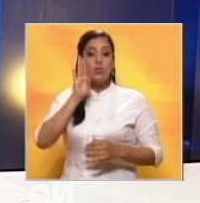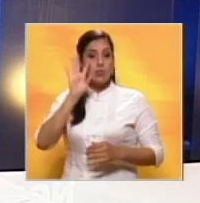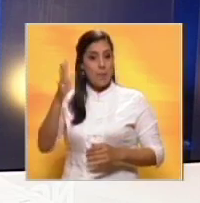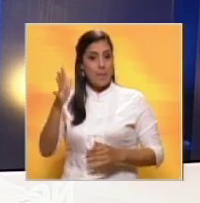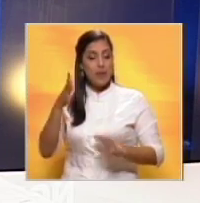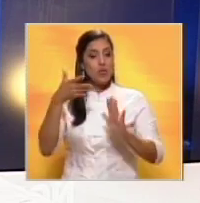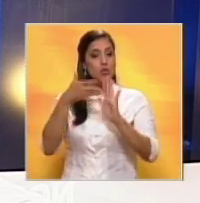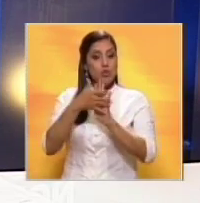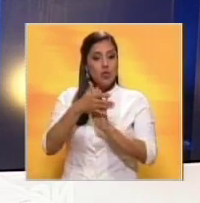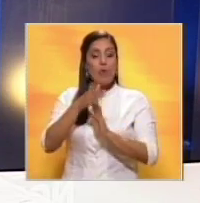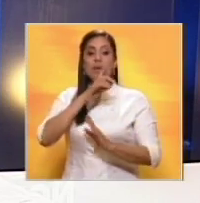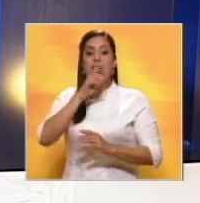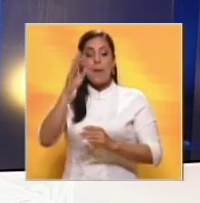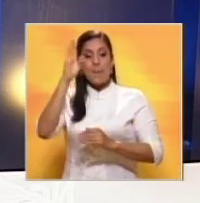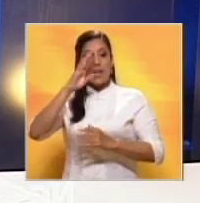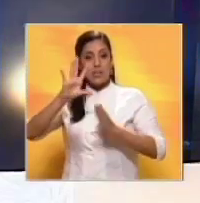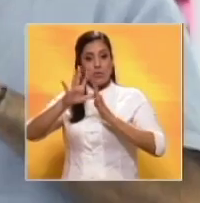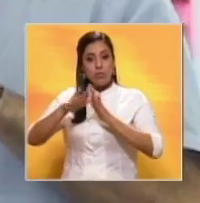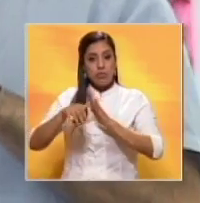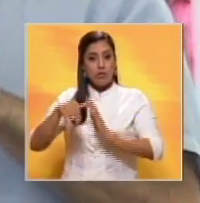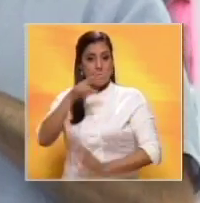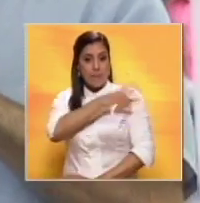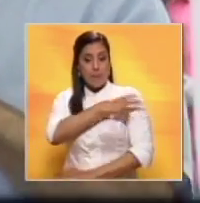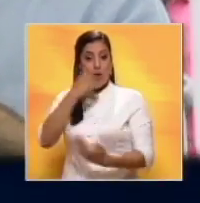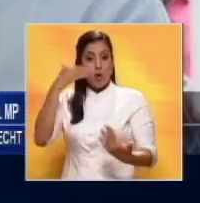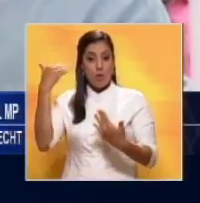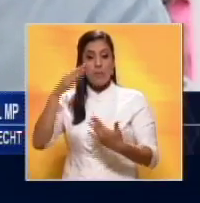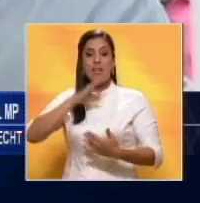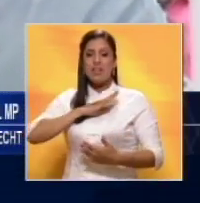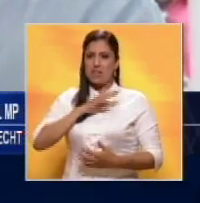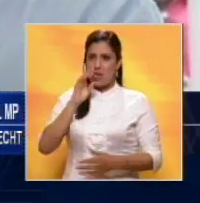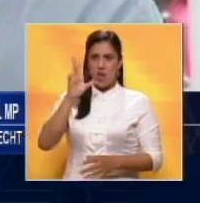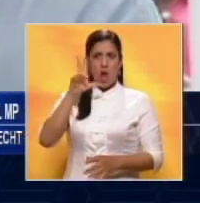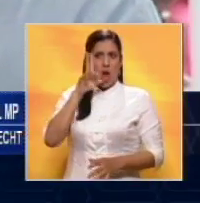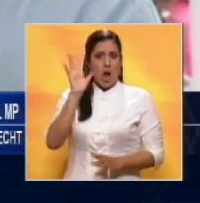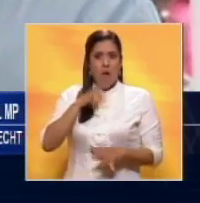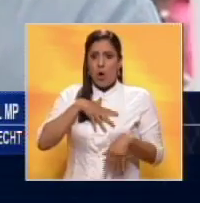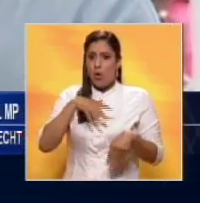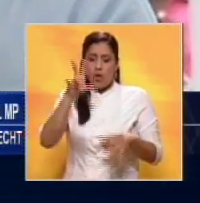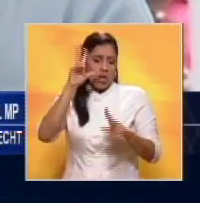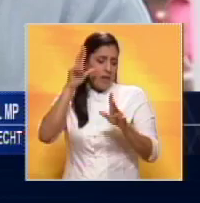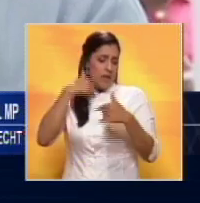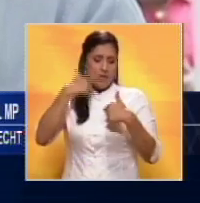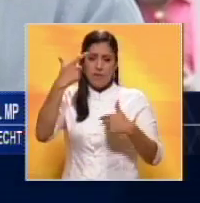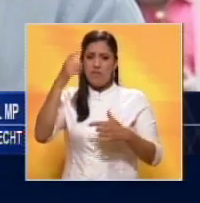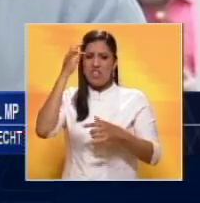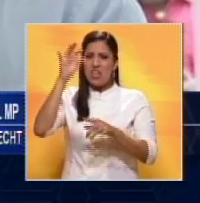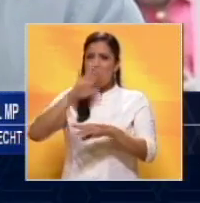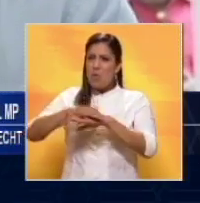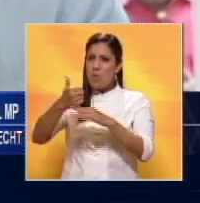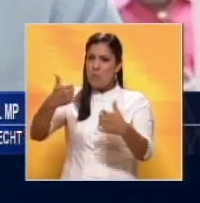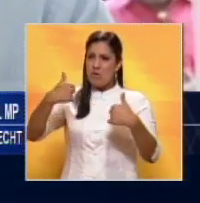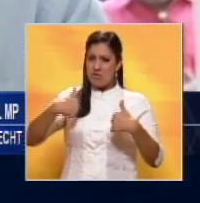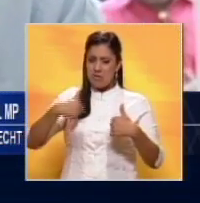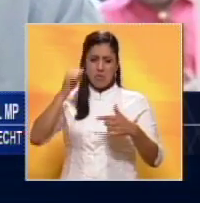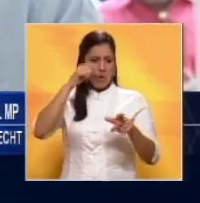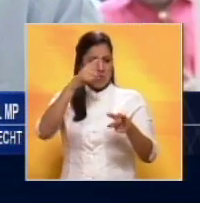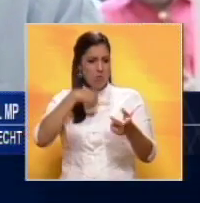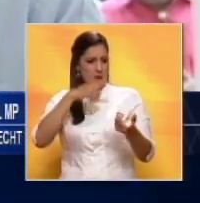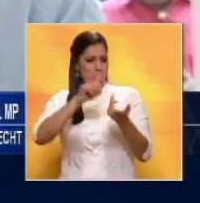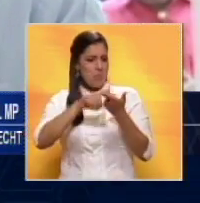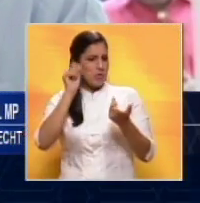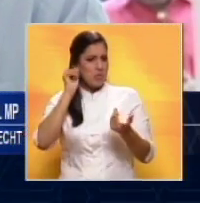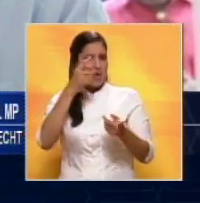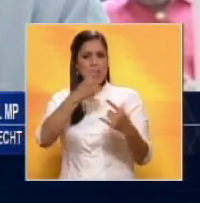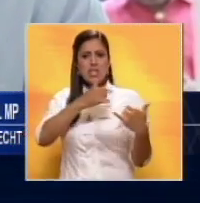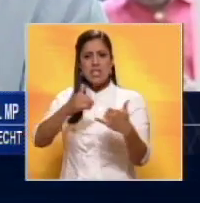presuntamente relacionadas con el caso Odebrecht. El-Trudi calificó como una canallada que un fiscal notificara a Élita del Valle Zacarías